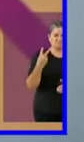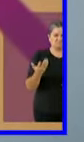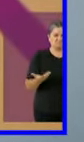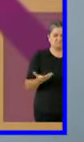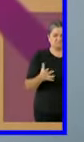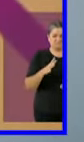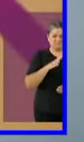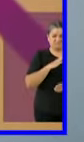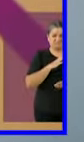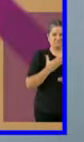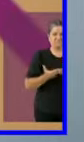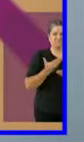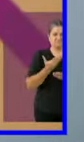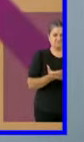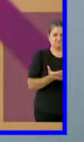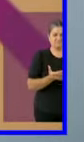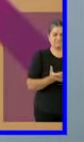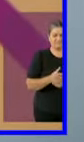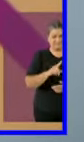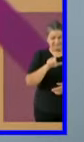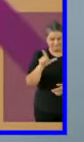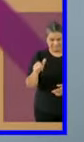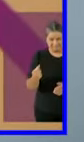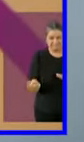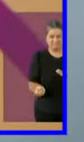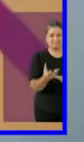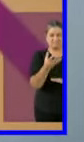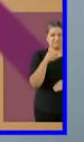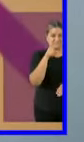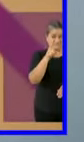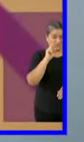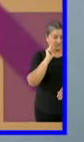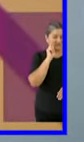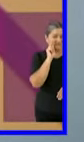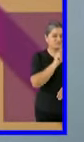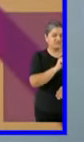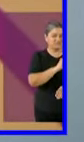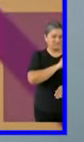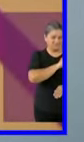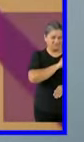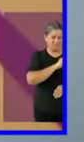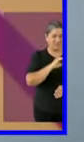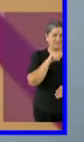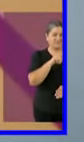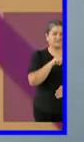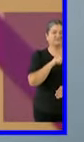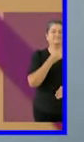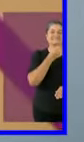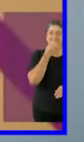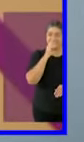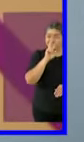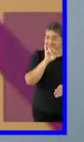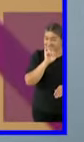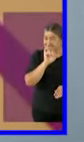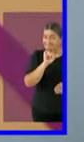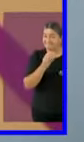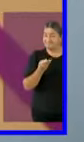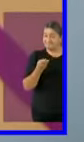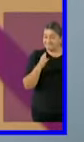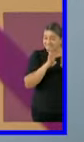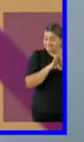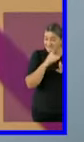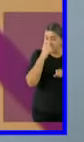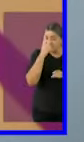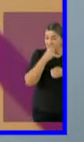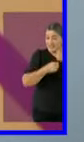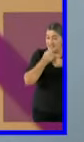conocer de una manera distinta a las otras candidatas, que pues le llevan una ventaja, ¿no? Entonces pudiéramos incluso considerar que esta fue una oportunidad